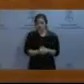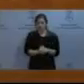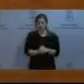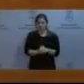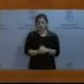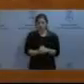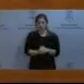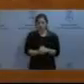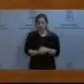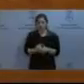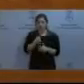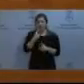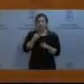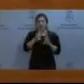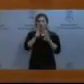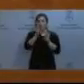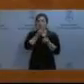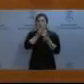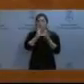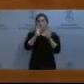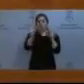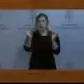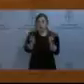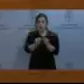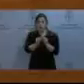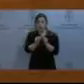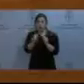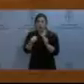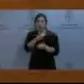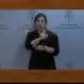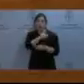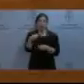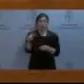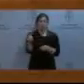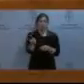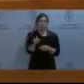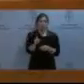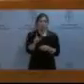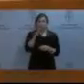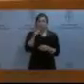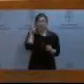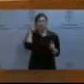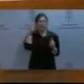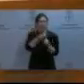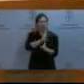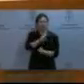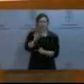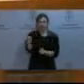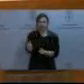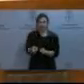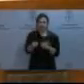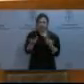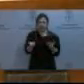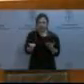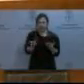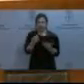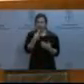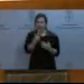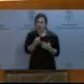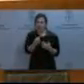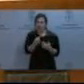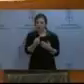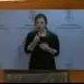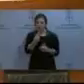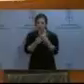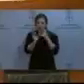se sacaban unas conclusiones que no venían deducidas por resultados, sino por los deseos e intenciones entonces. En dicha consultoría, en la